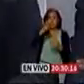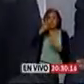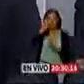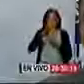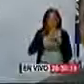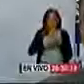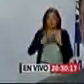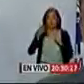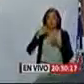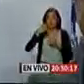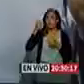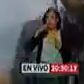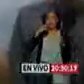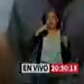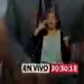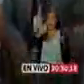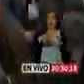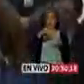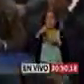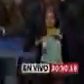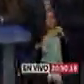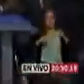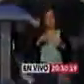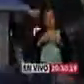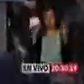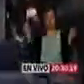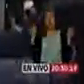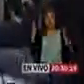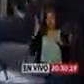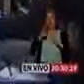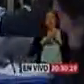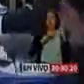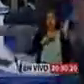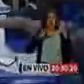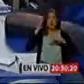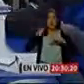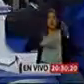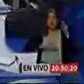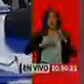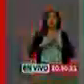del valor del resto de combustibles, ya que aseguran que eso genera aumento de precios. También.